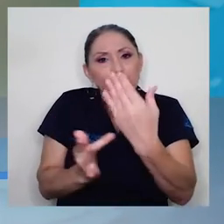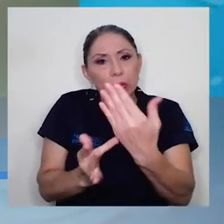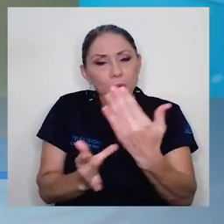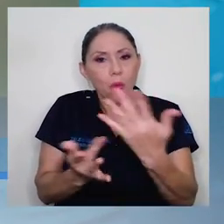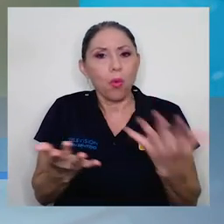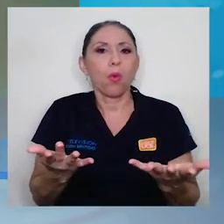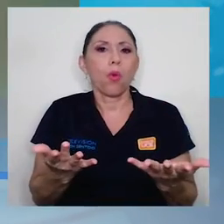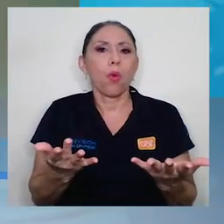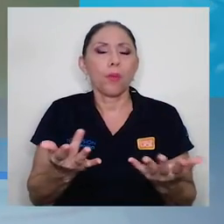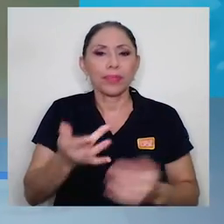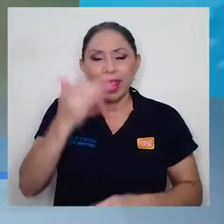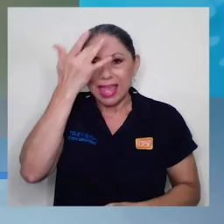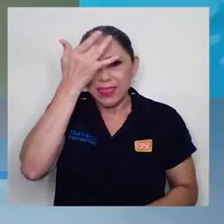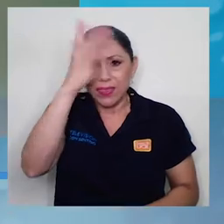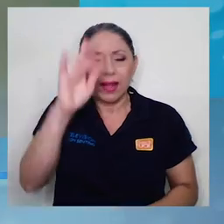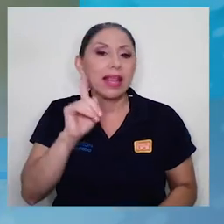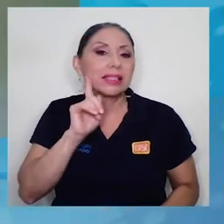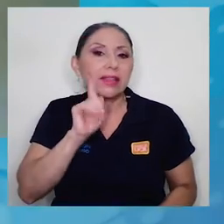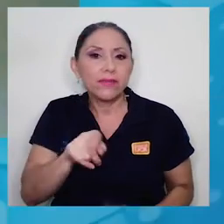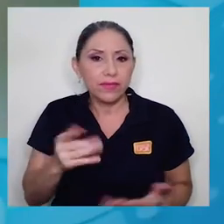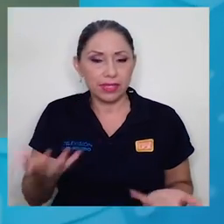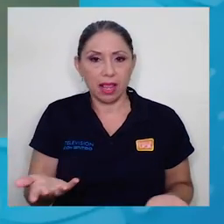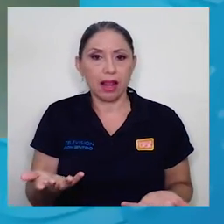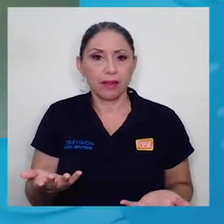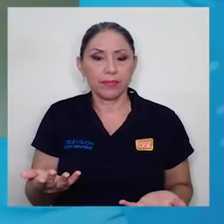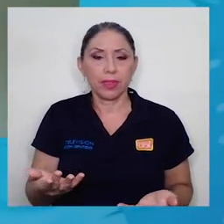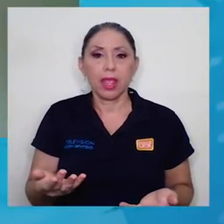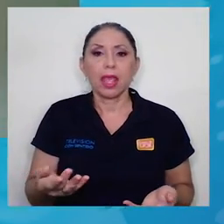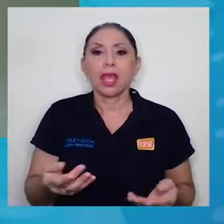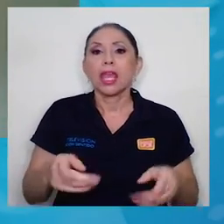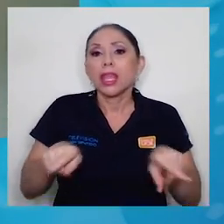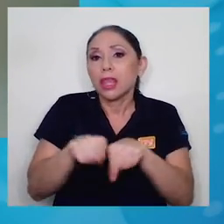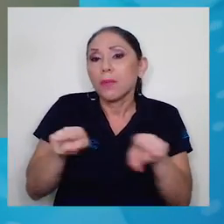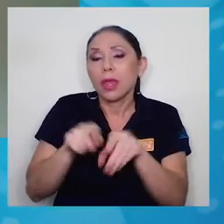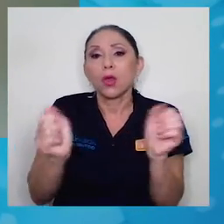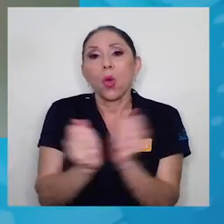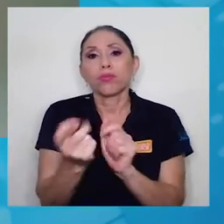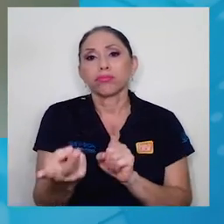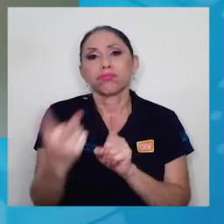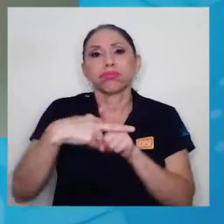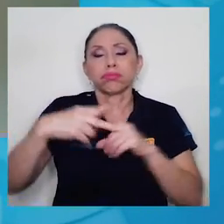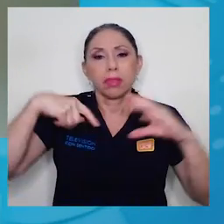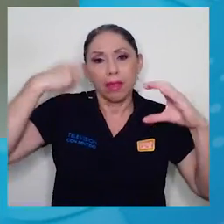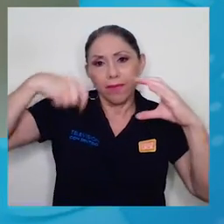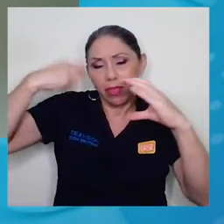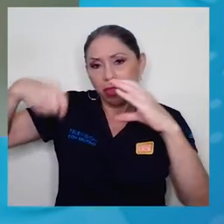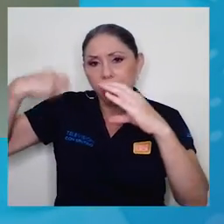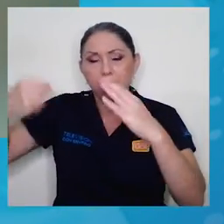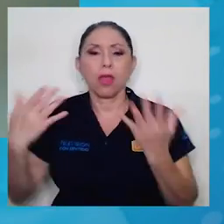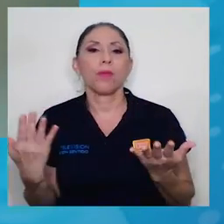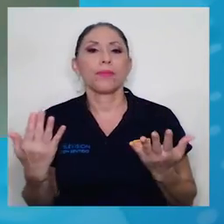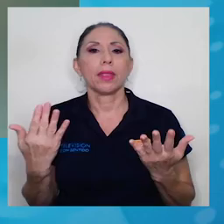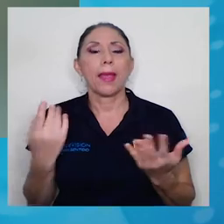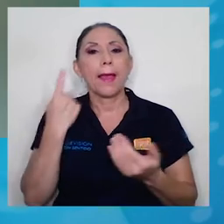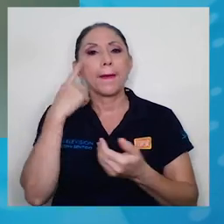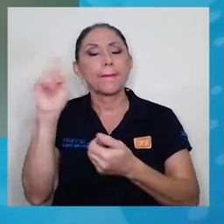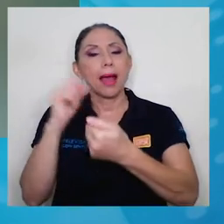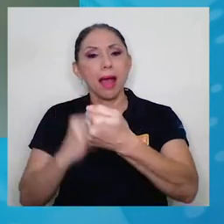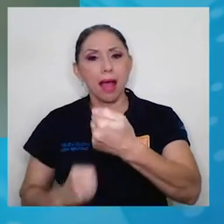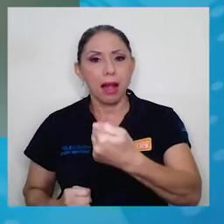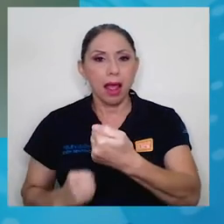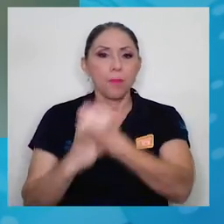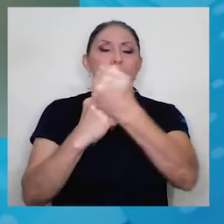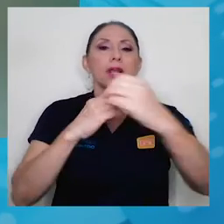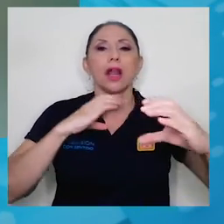inteligencia artificial y el tratamiento de vídeo para apoyar la comunicación